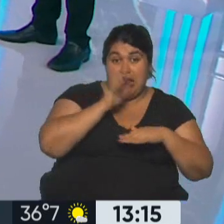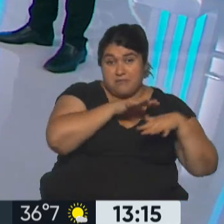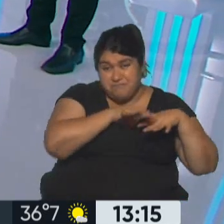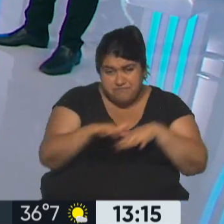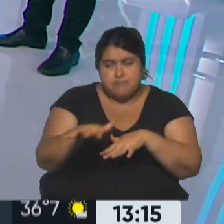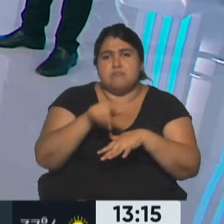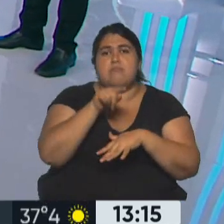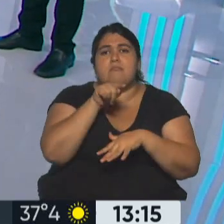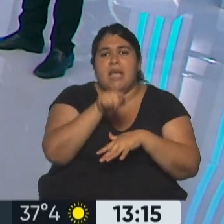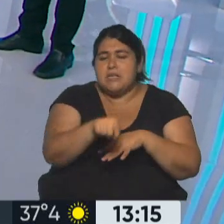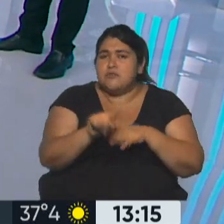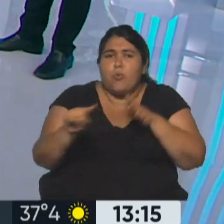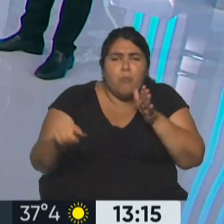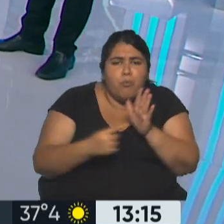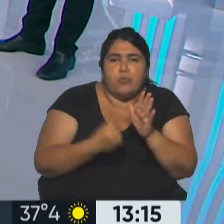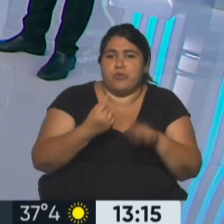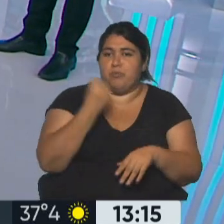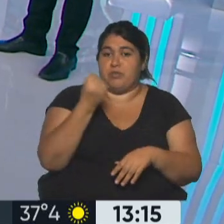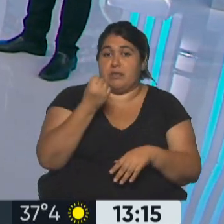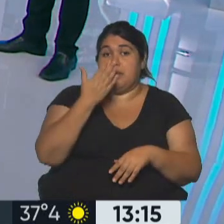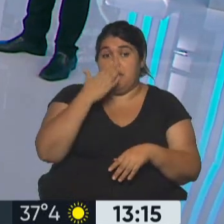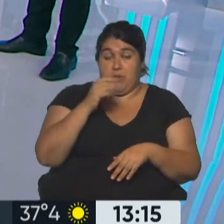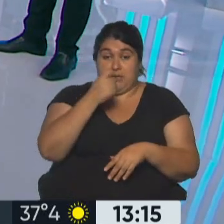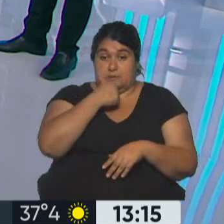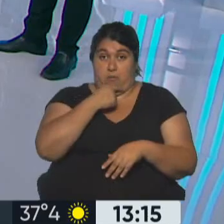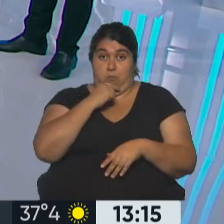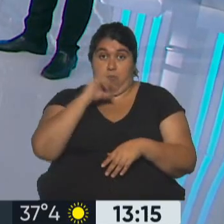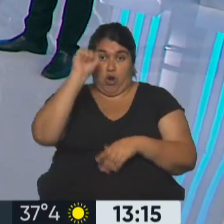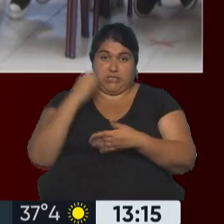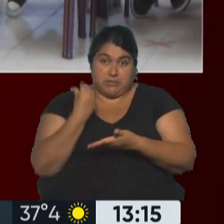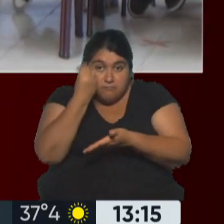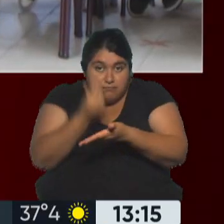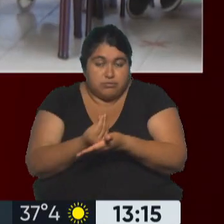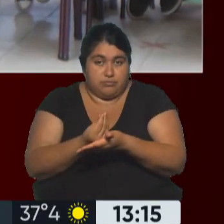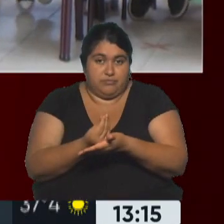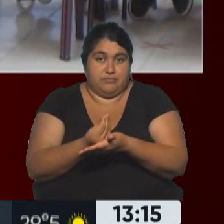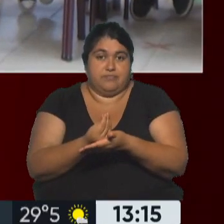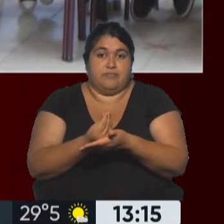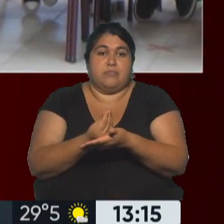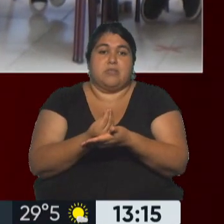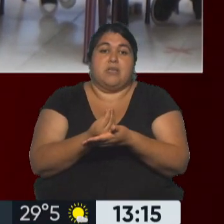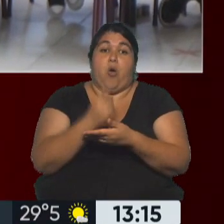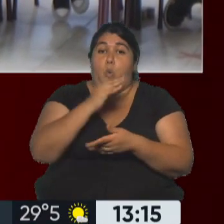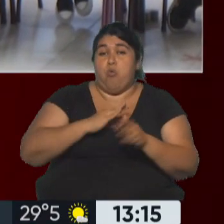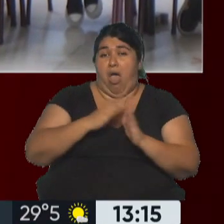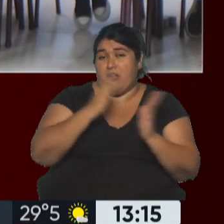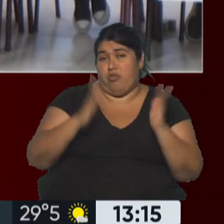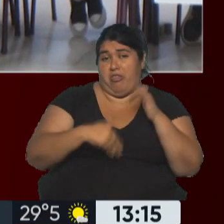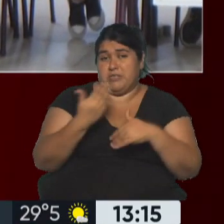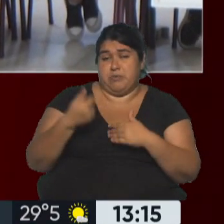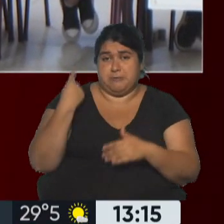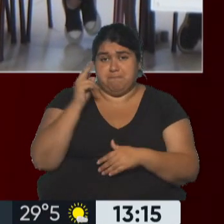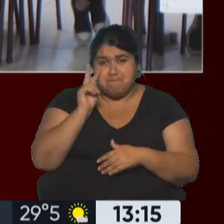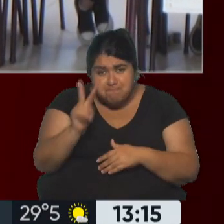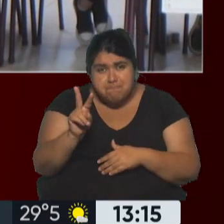si se quiere, la agenda que después tomó Boric y fue elegido como el representante de esa agenda. Un año después, lo que vemos